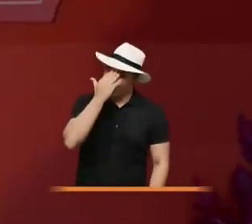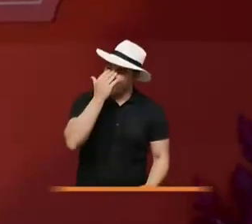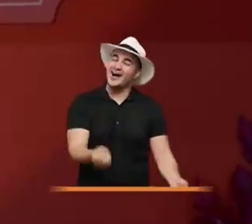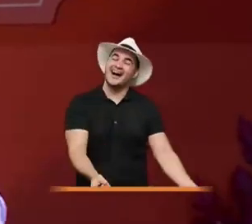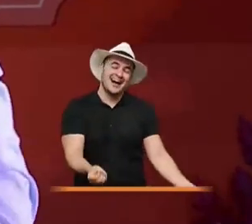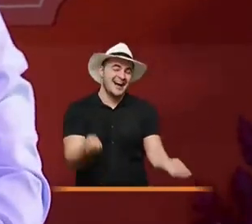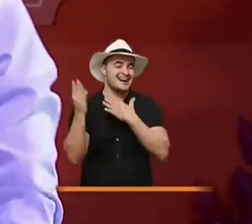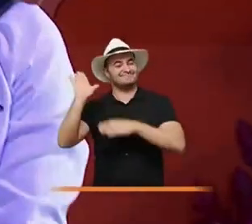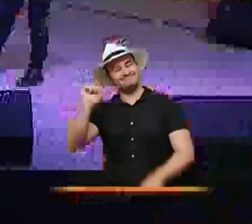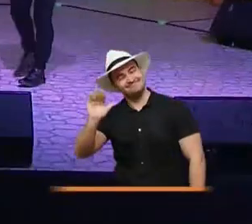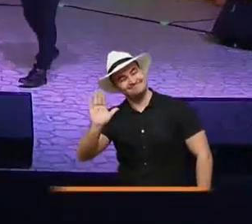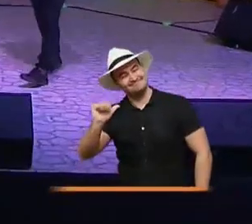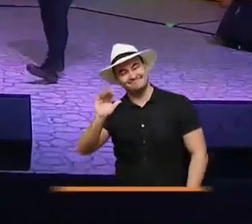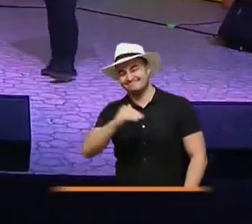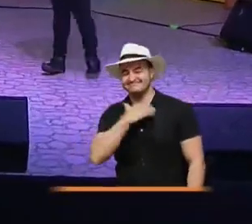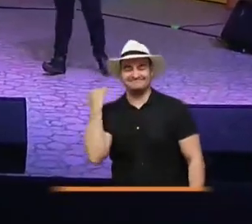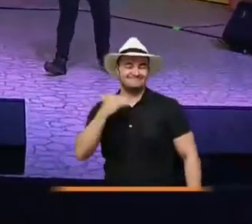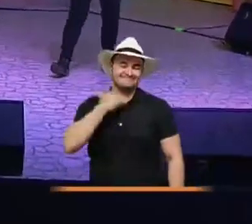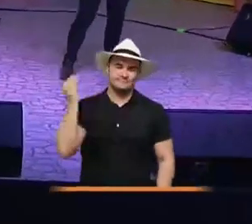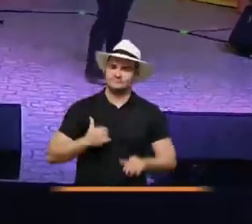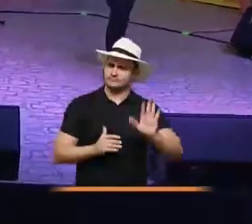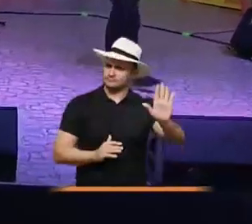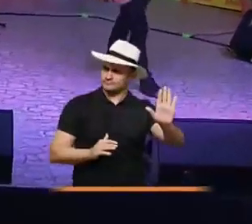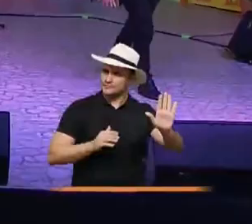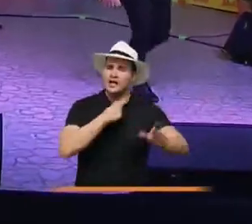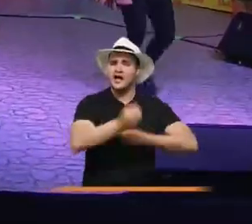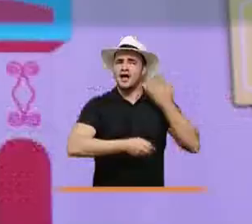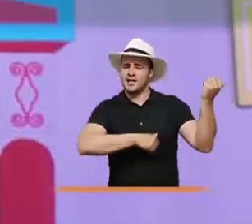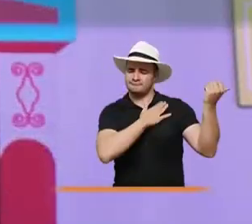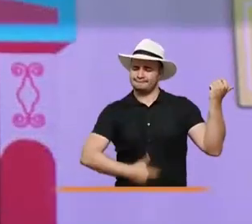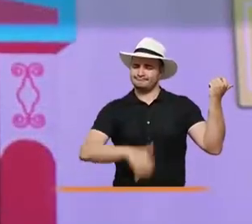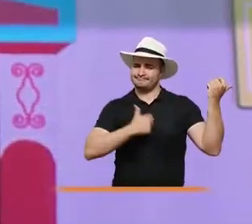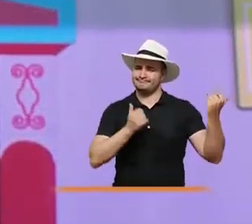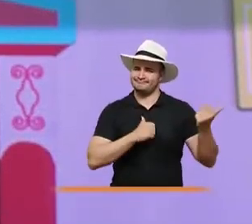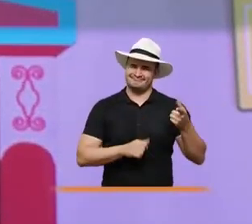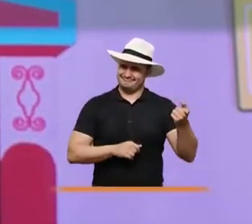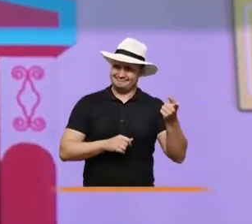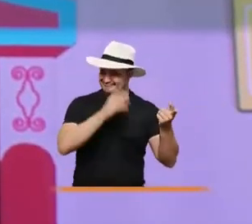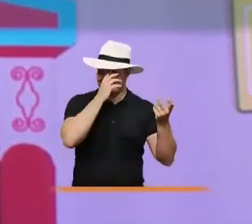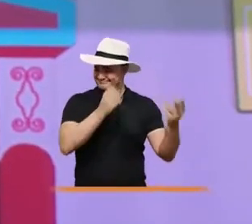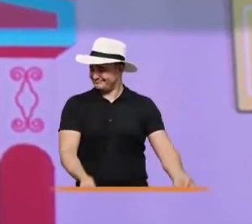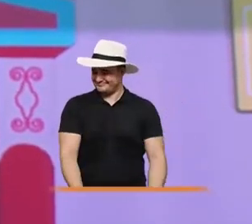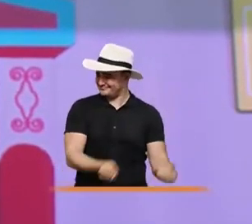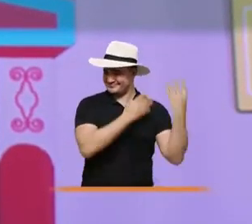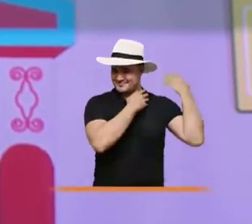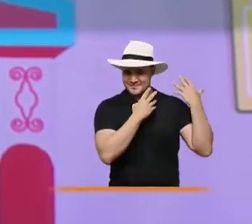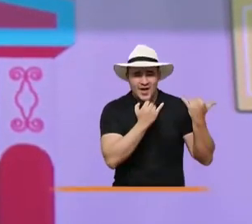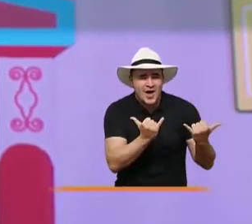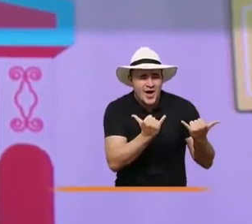olvidar y yo me olvido de tu trabajo esa que ha dicho